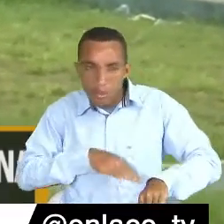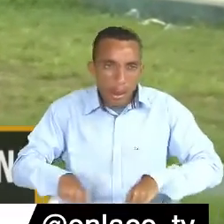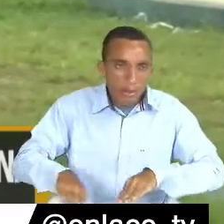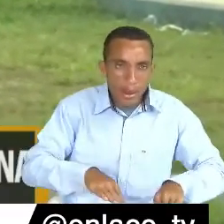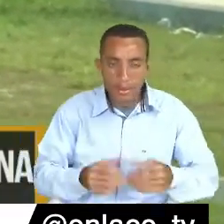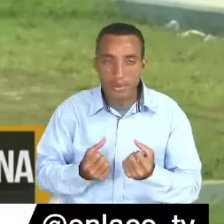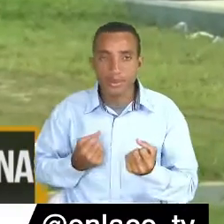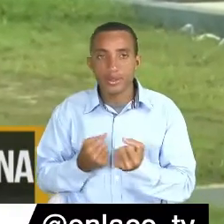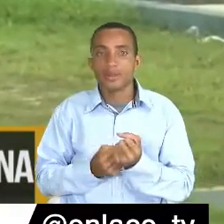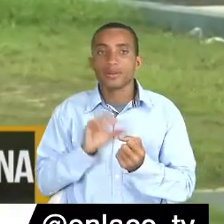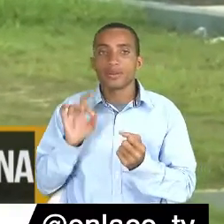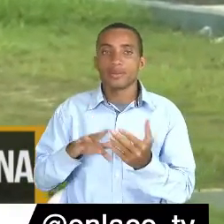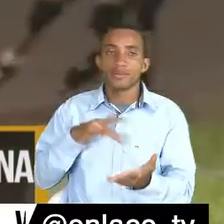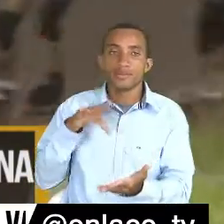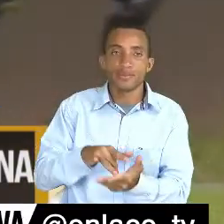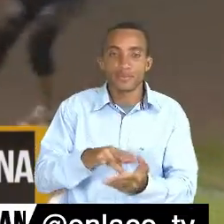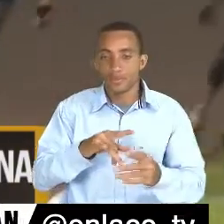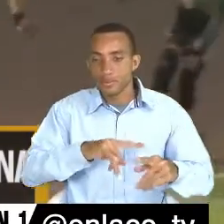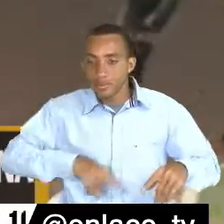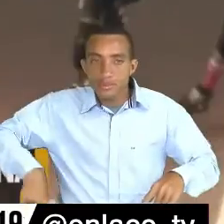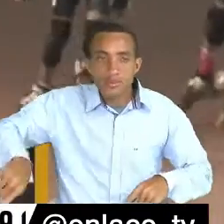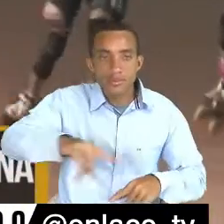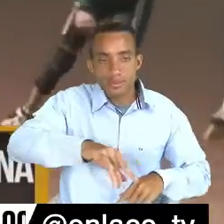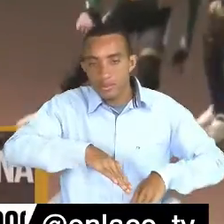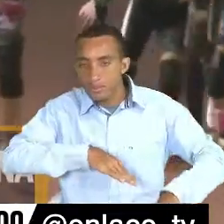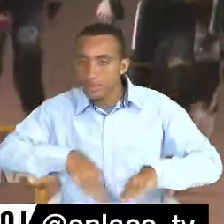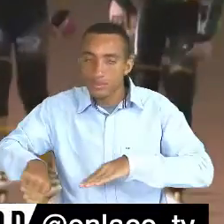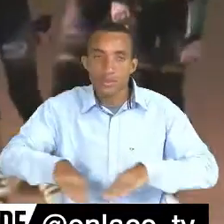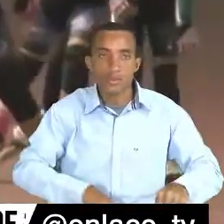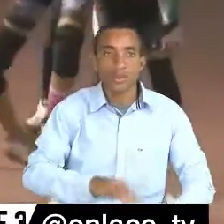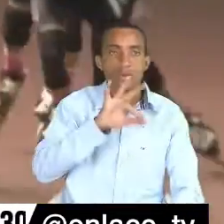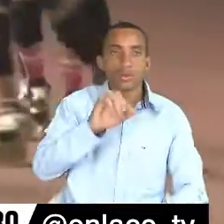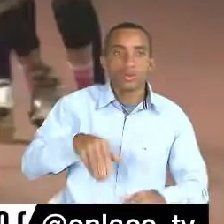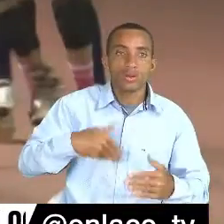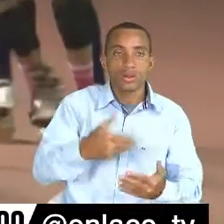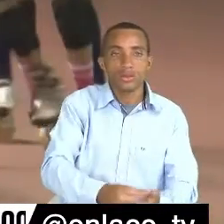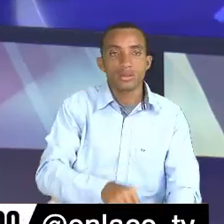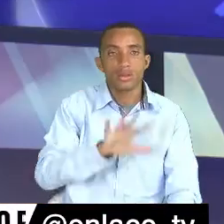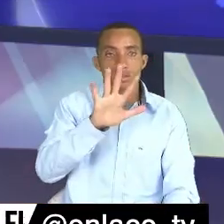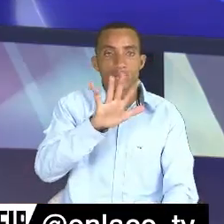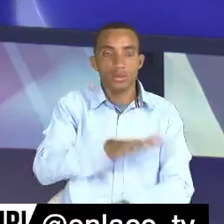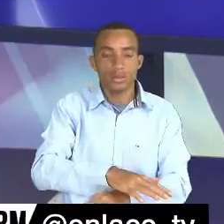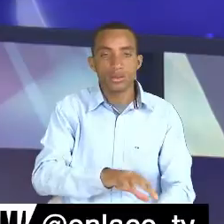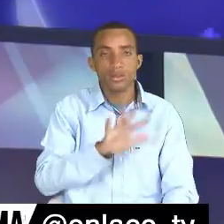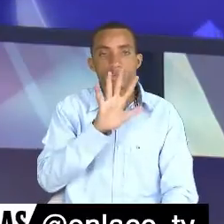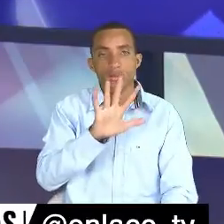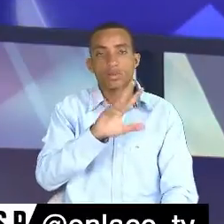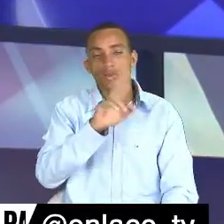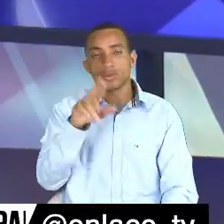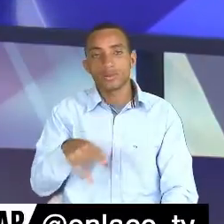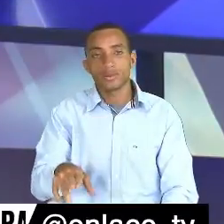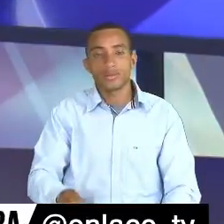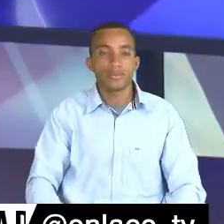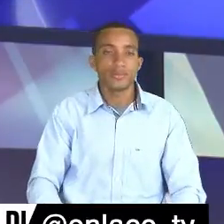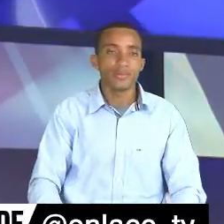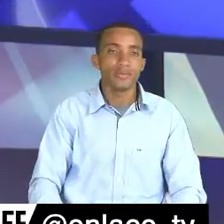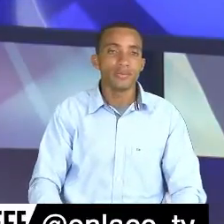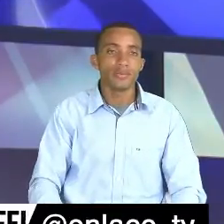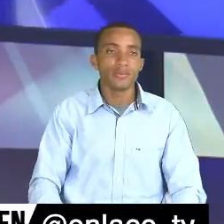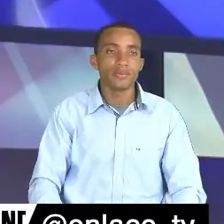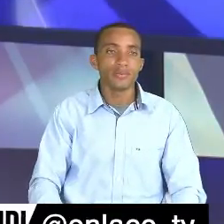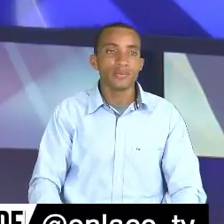hacer es asistir al patinódromo de 8 a 5 de la tarde el próximo 18 de marzo. Quienes están contando los días